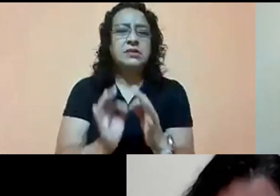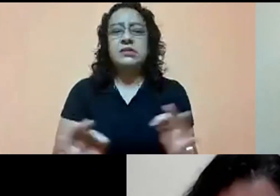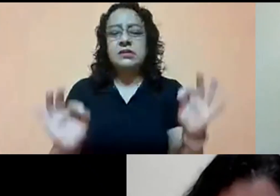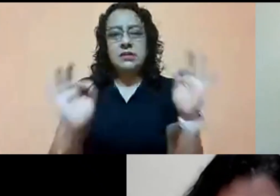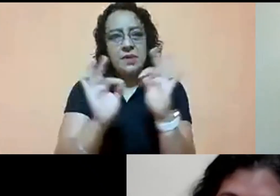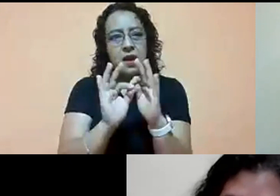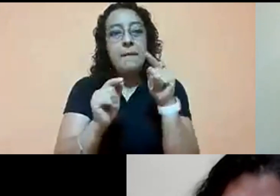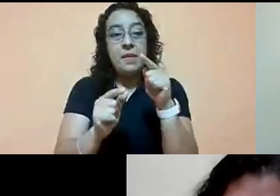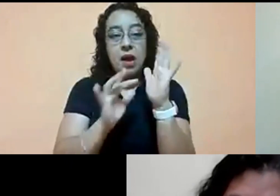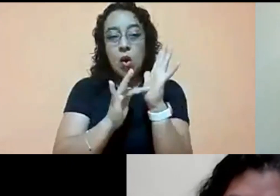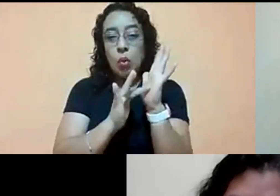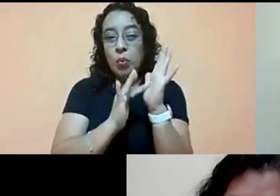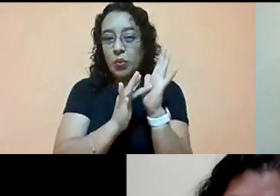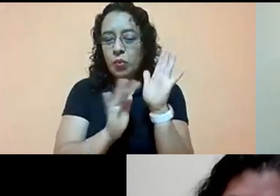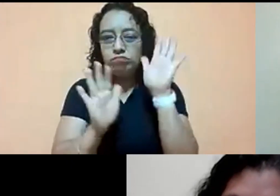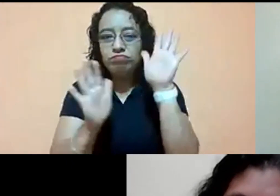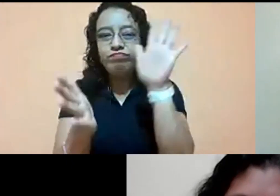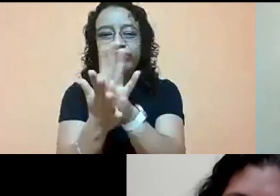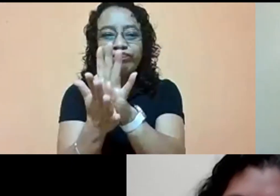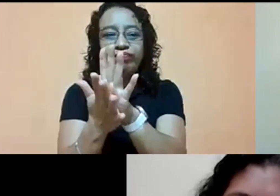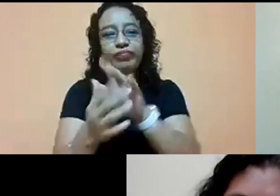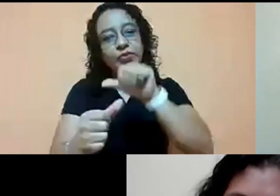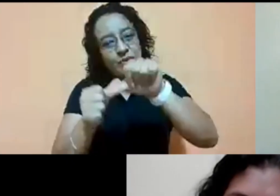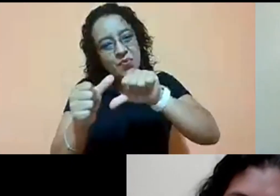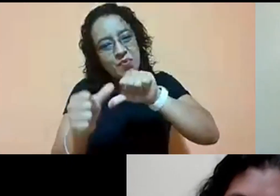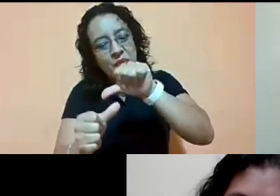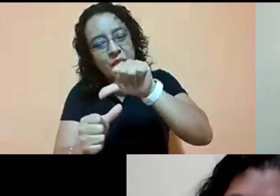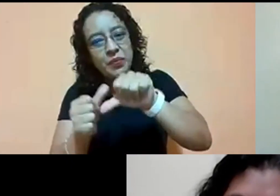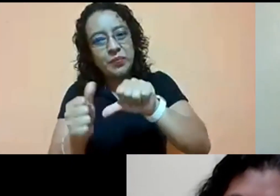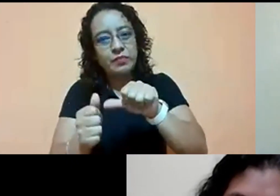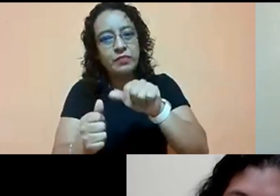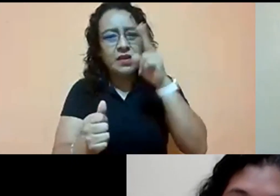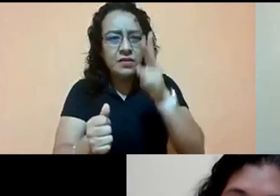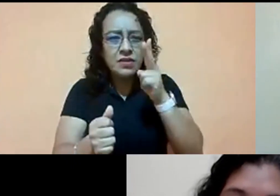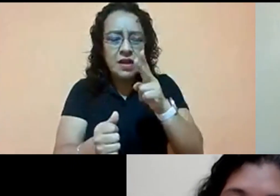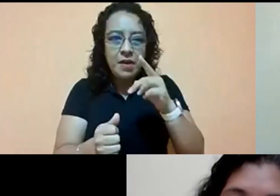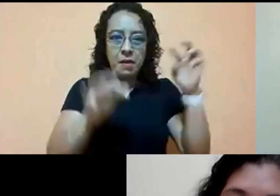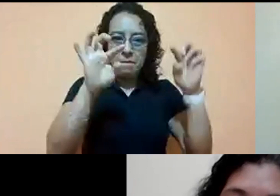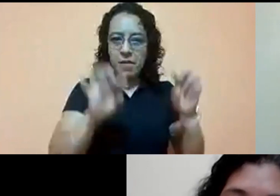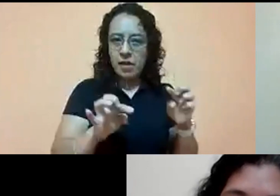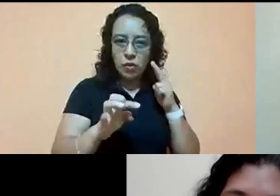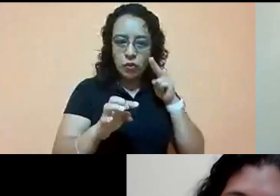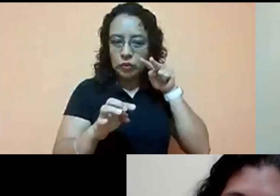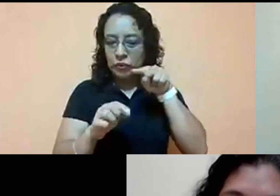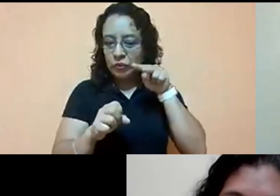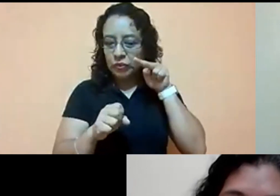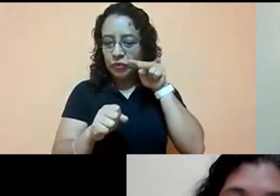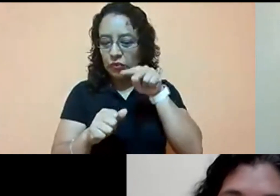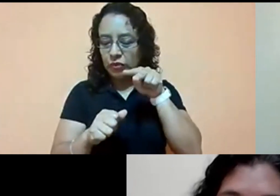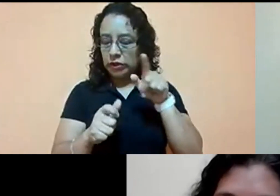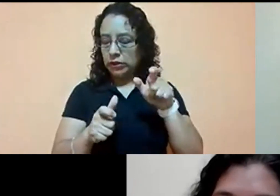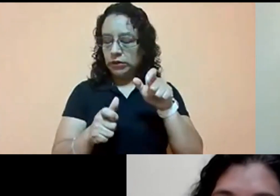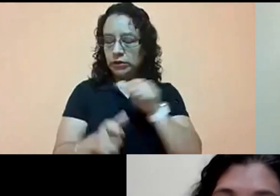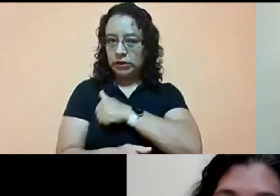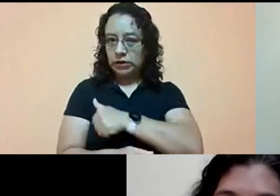de la sociedad. Siempre recuerden que hay alguien que va a estar atento a cada una de las actitudes,